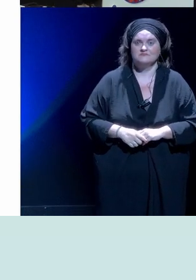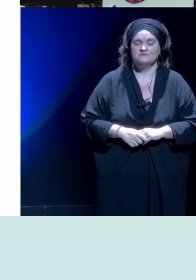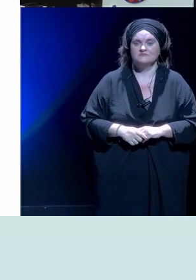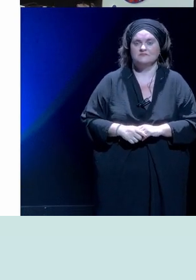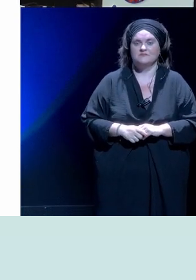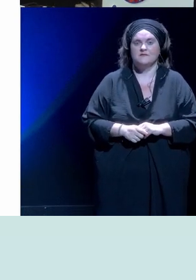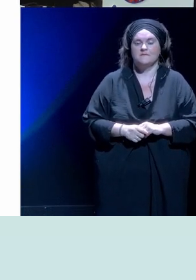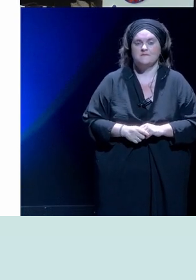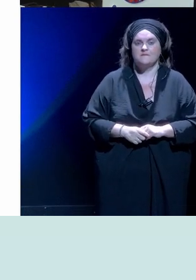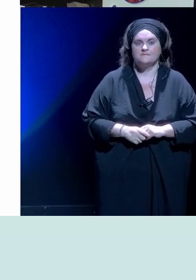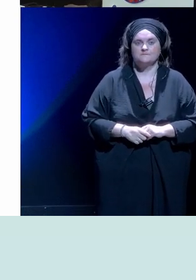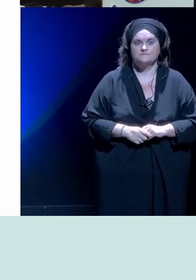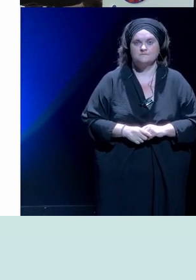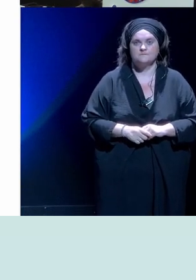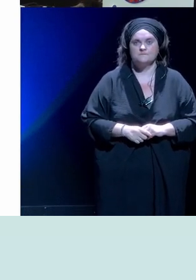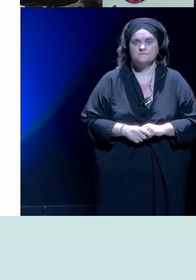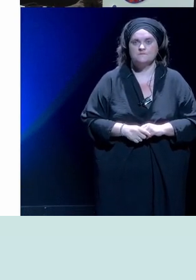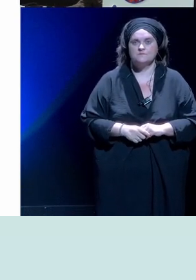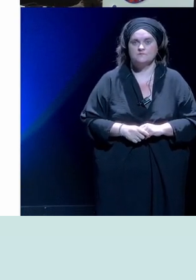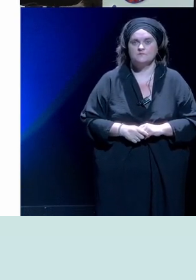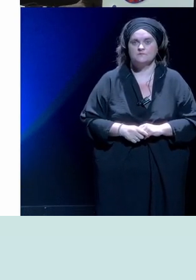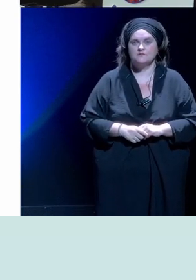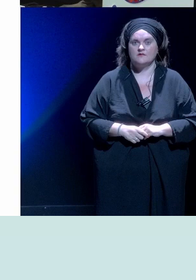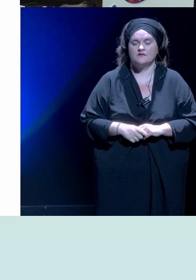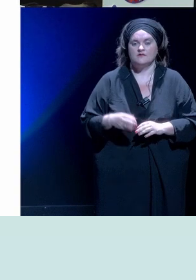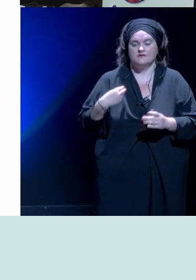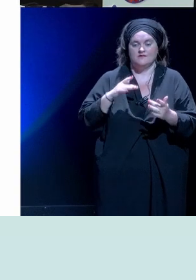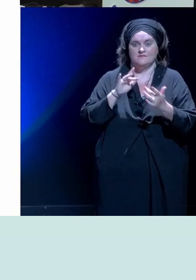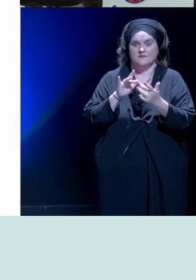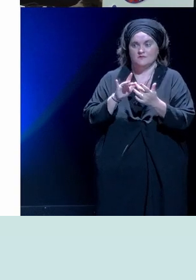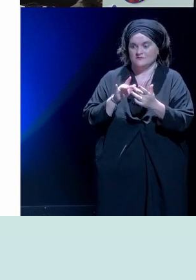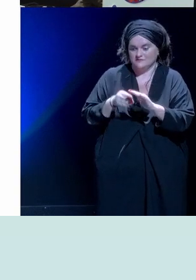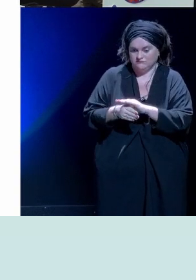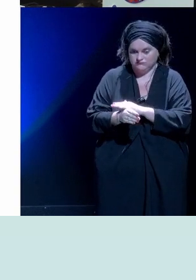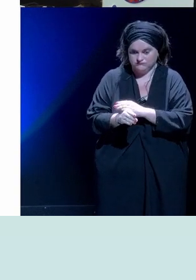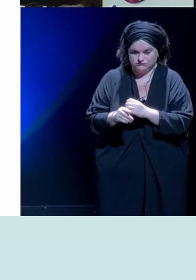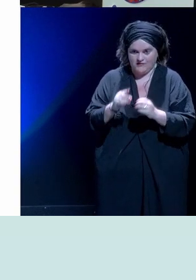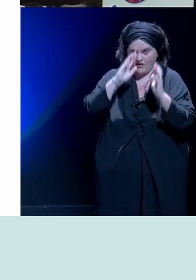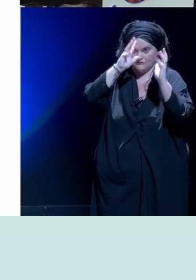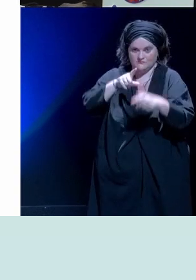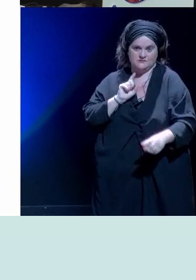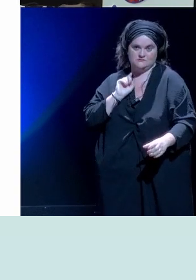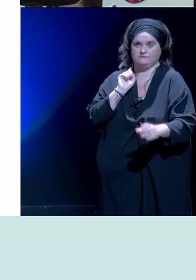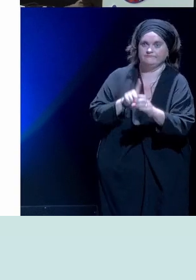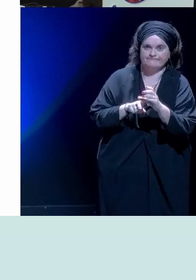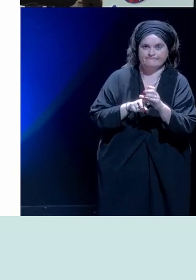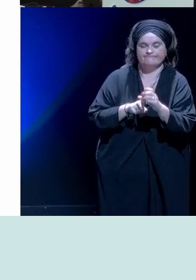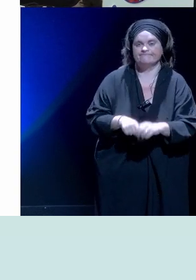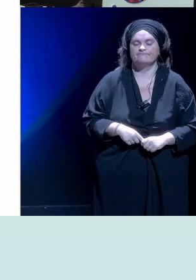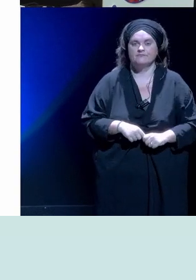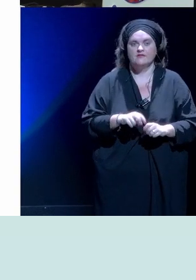únicamente de ver estos vínculos ya asignados, porque también hay un segundo tipo de vínculos que serían